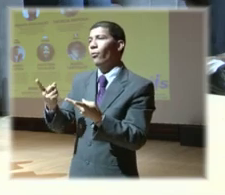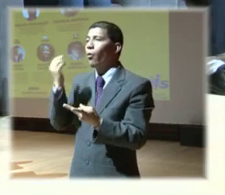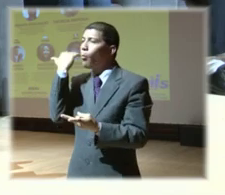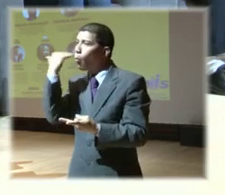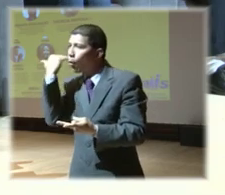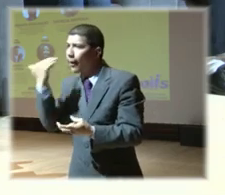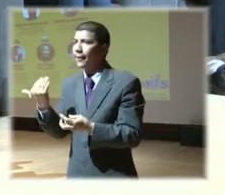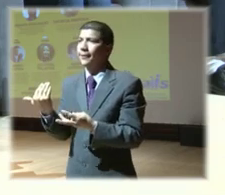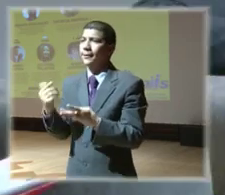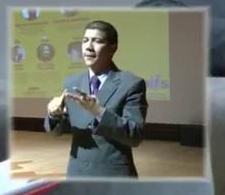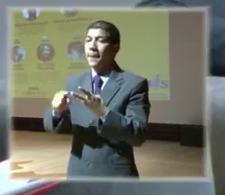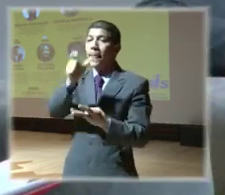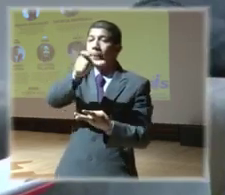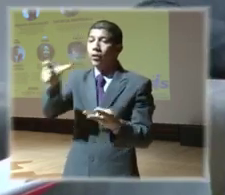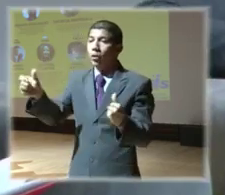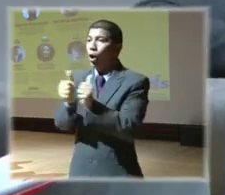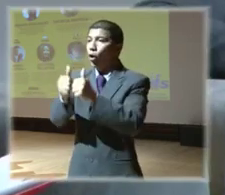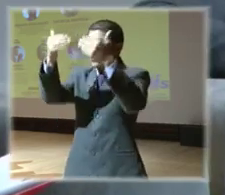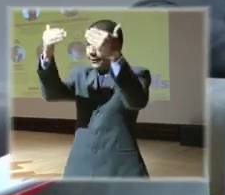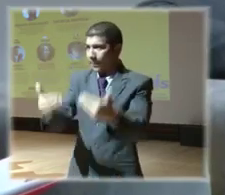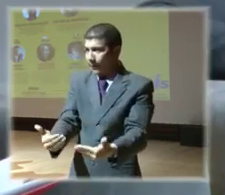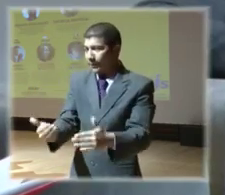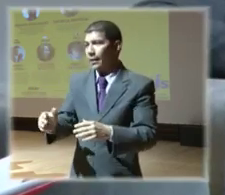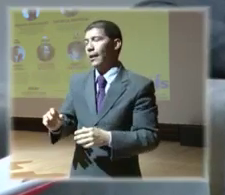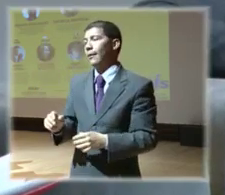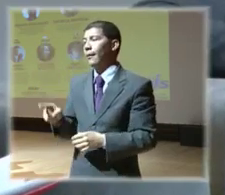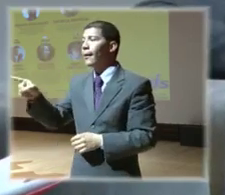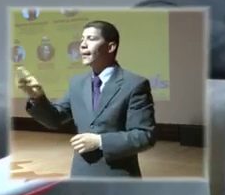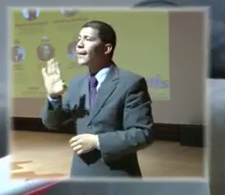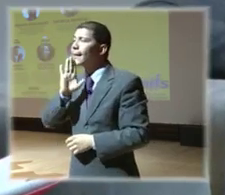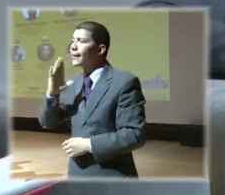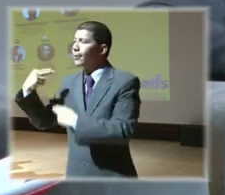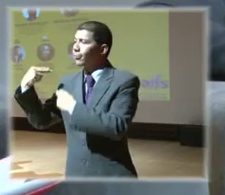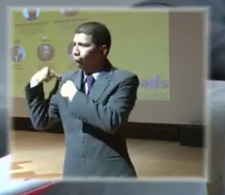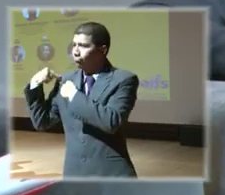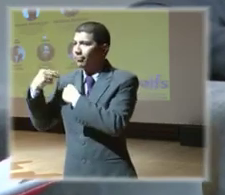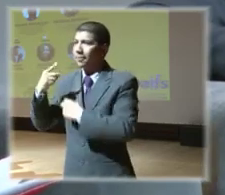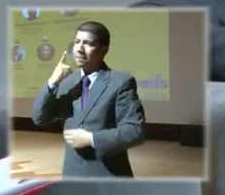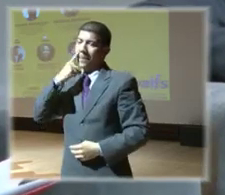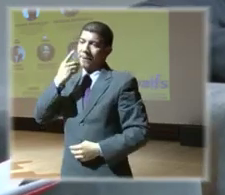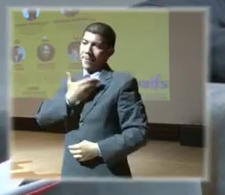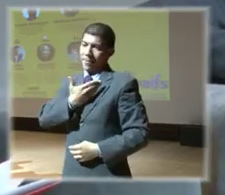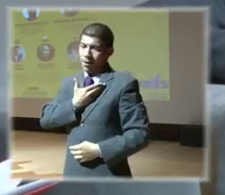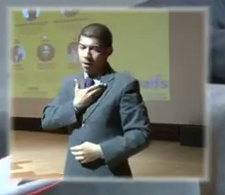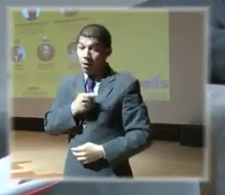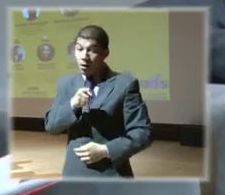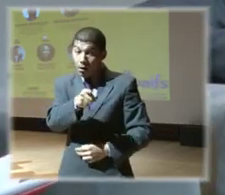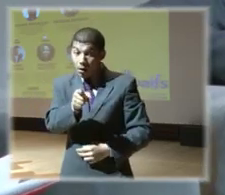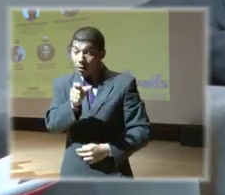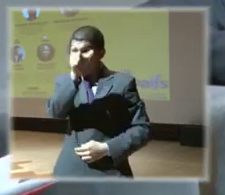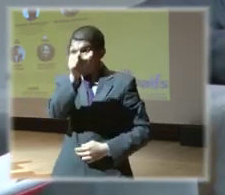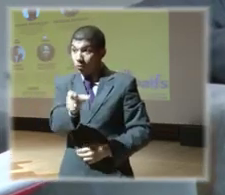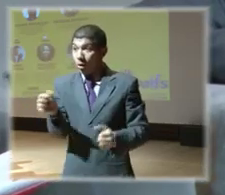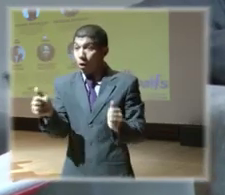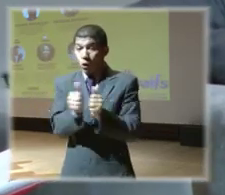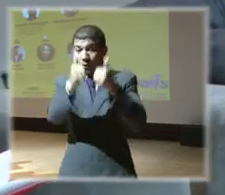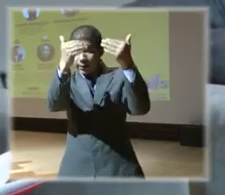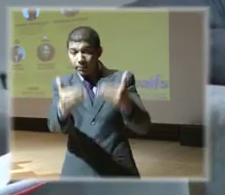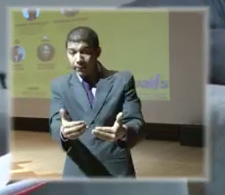estaban bajo potestad del pater familias no tenían capacidad jurídica. Este marco de capacidad